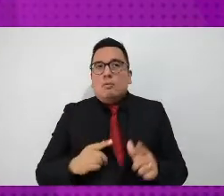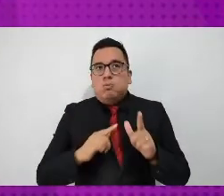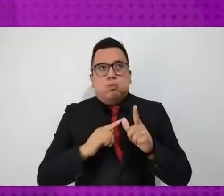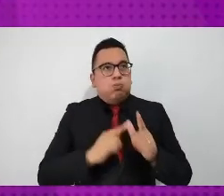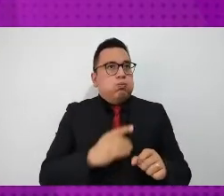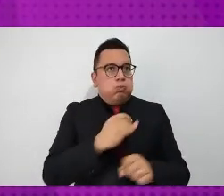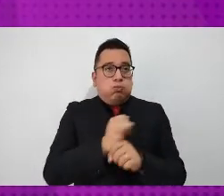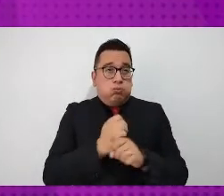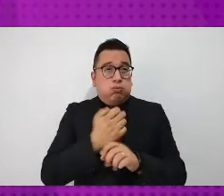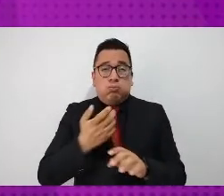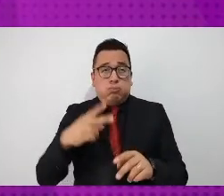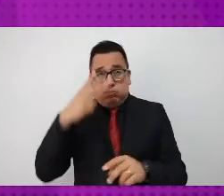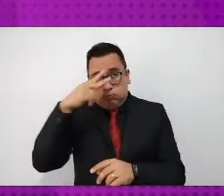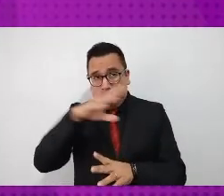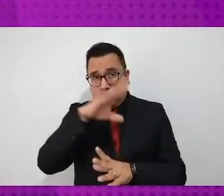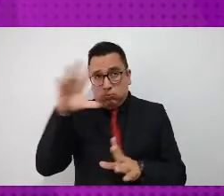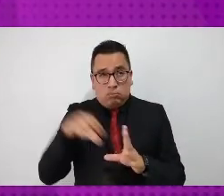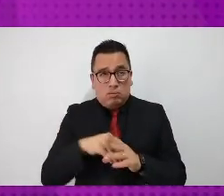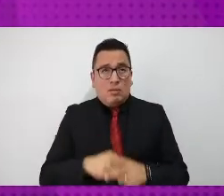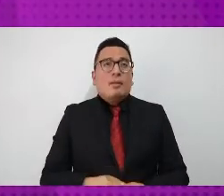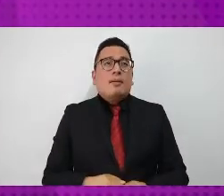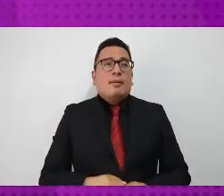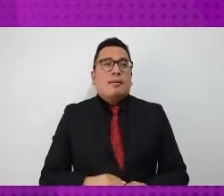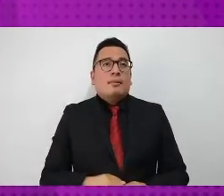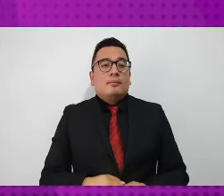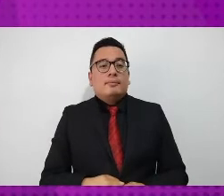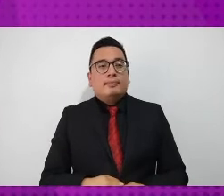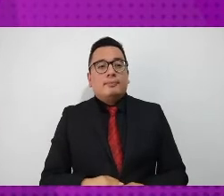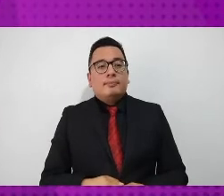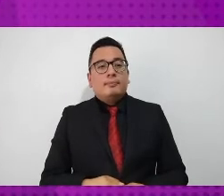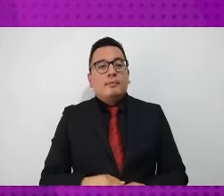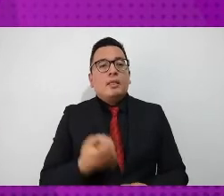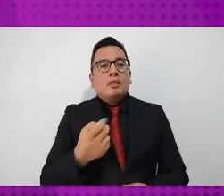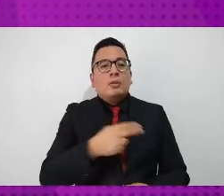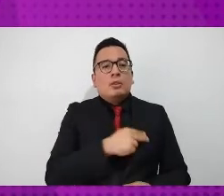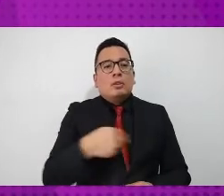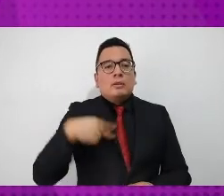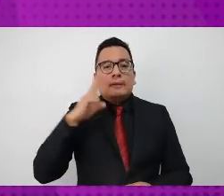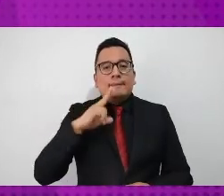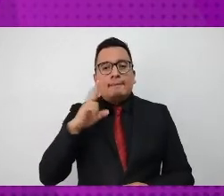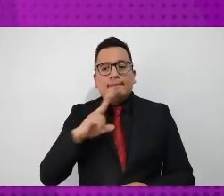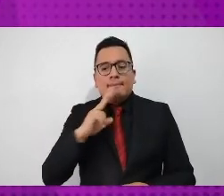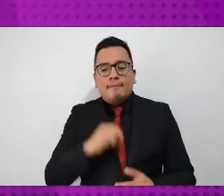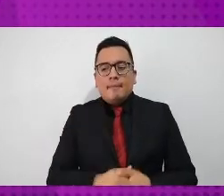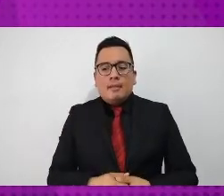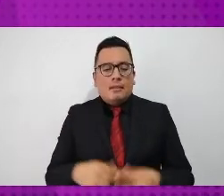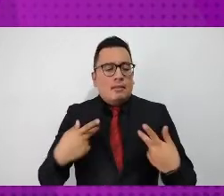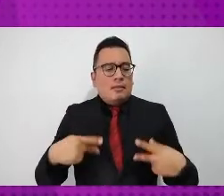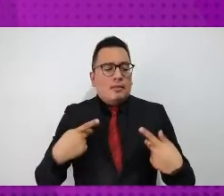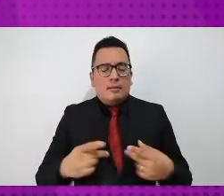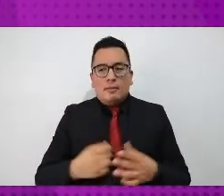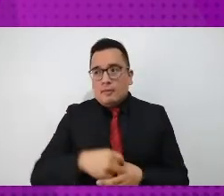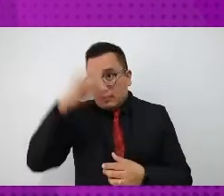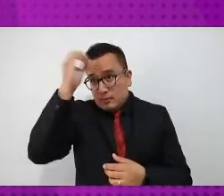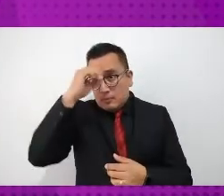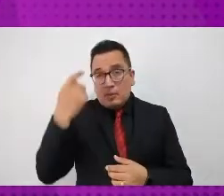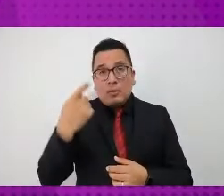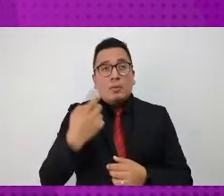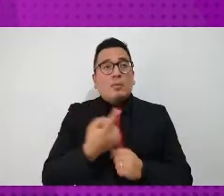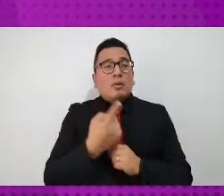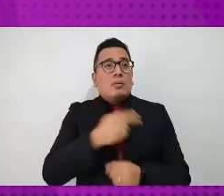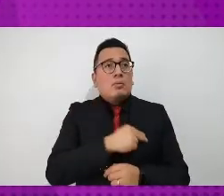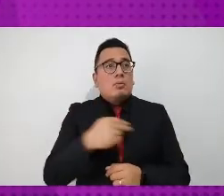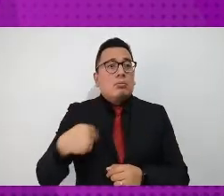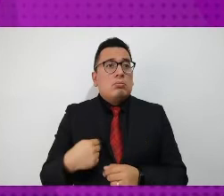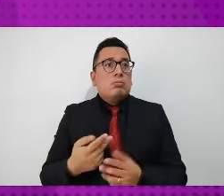32 entidades a nivel nacional propiamente dicho para ver cuál es el pulso de la ciudadanía sobre todo que